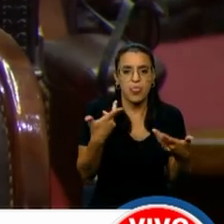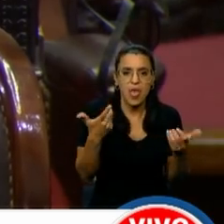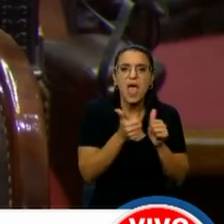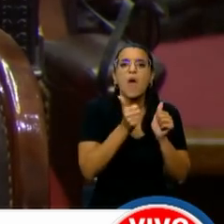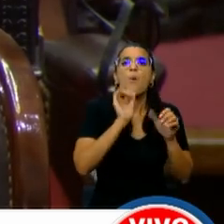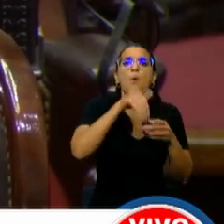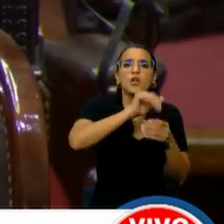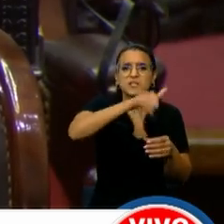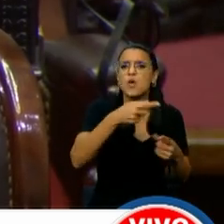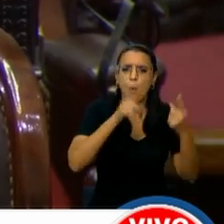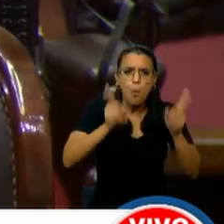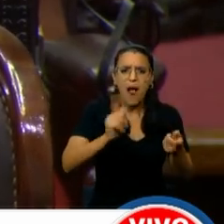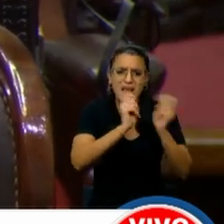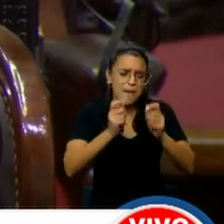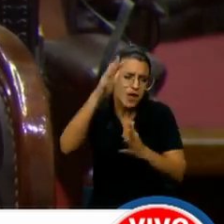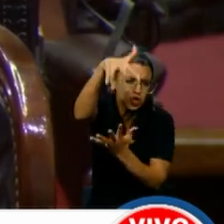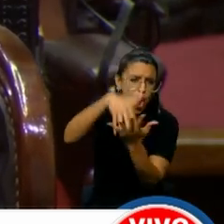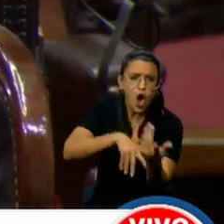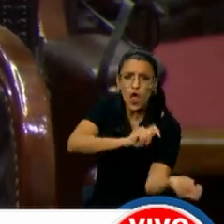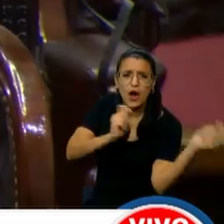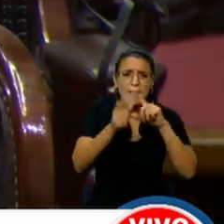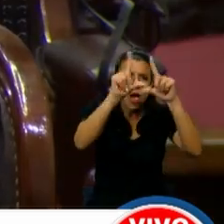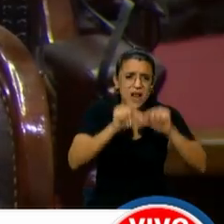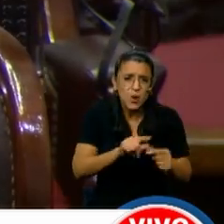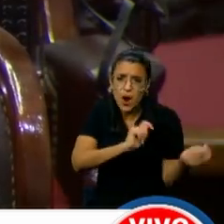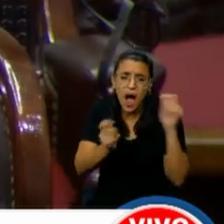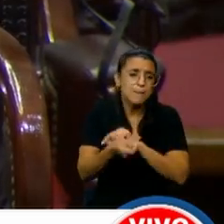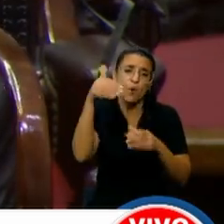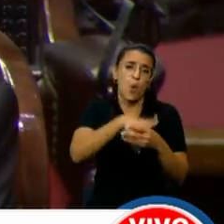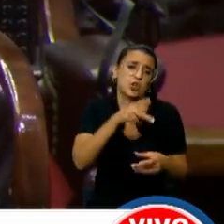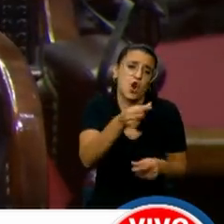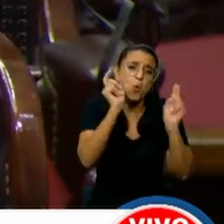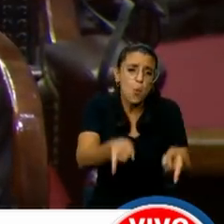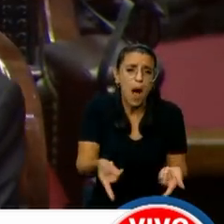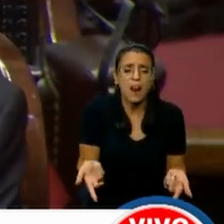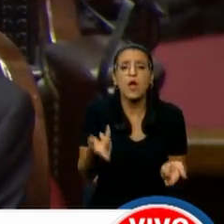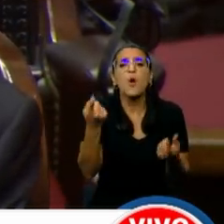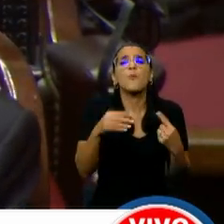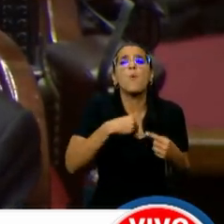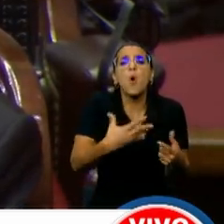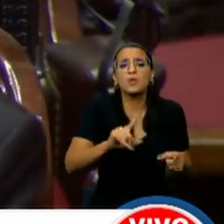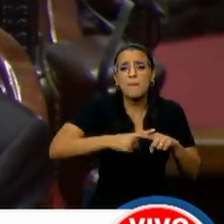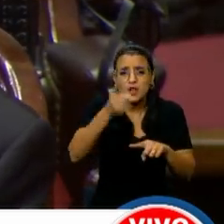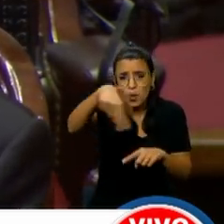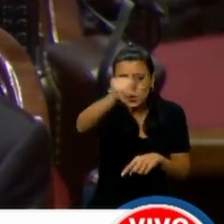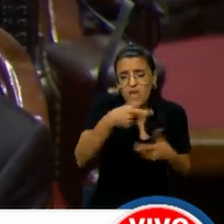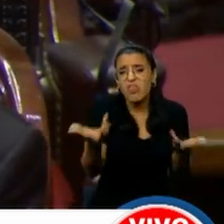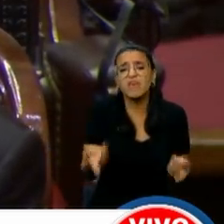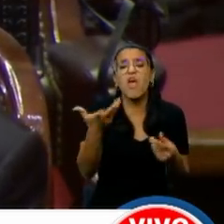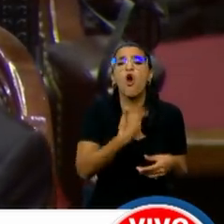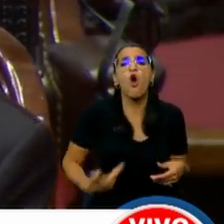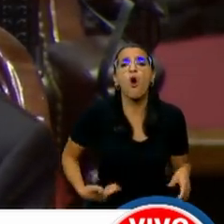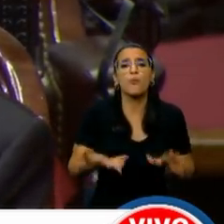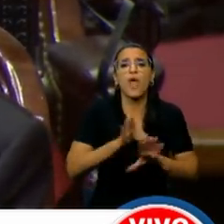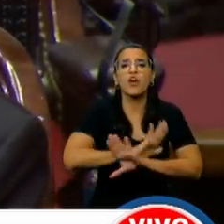por más que lo hubiéramos cambiado la totalidad de los artículos del mismo porque la voluntad política que han venido a expresar es que el gobierno